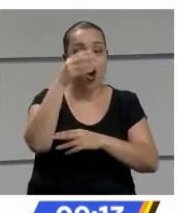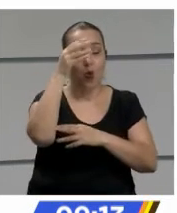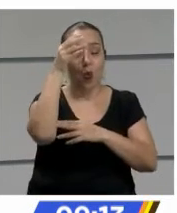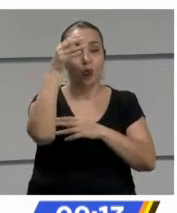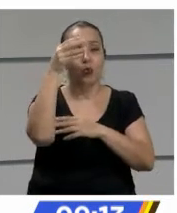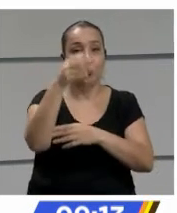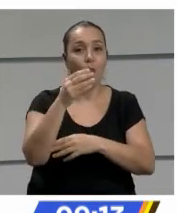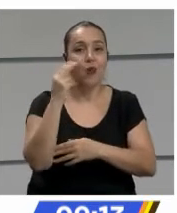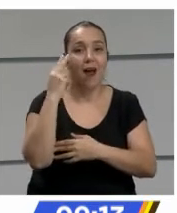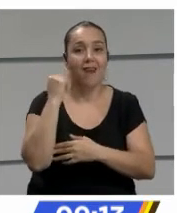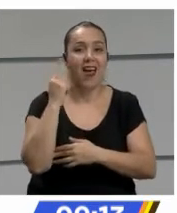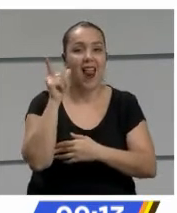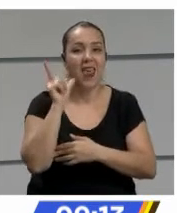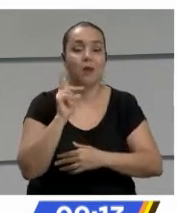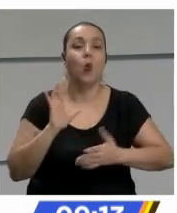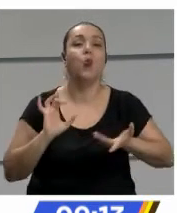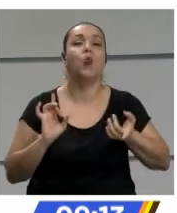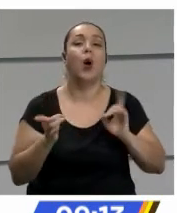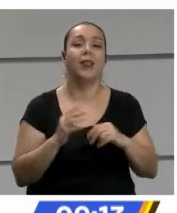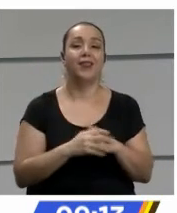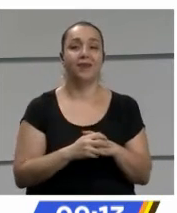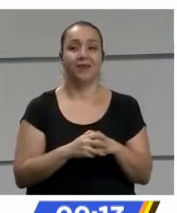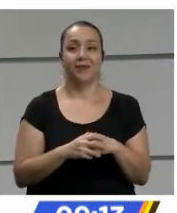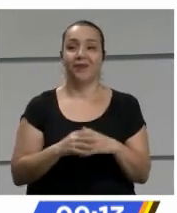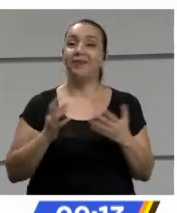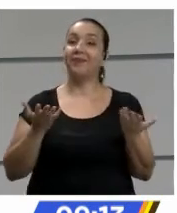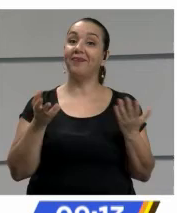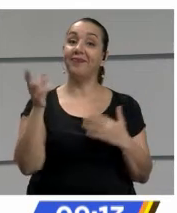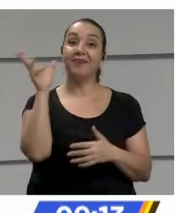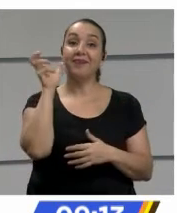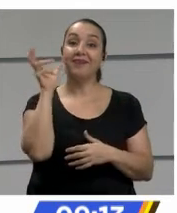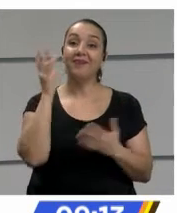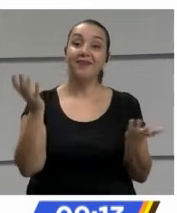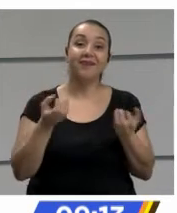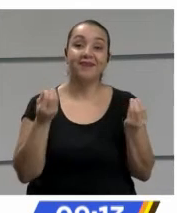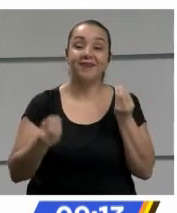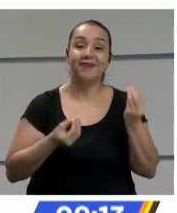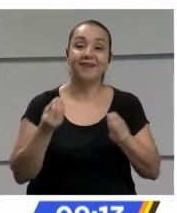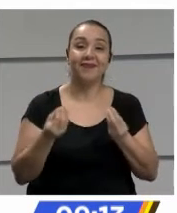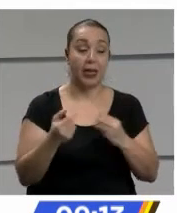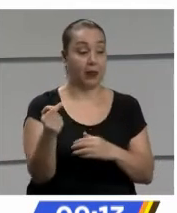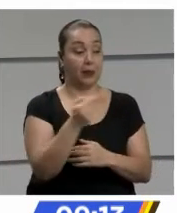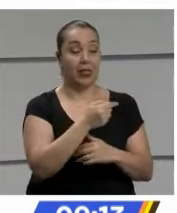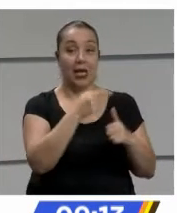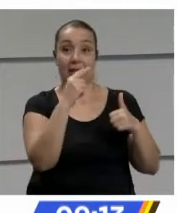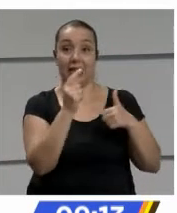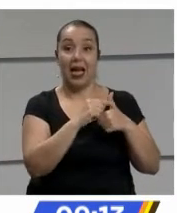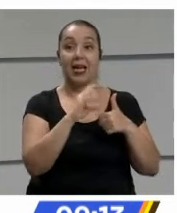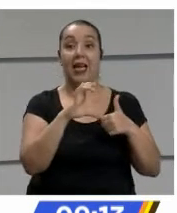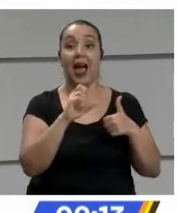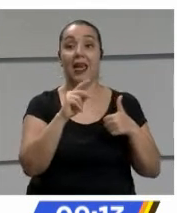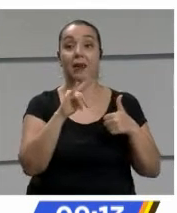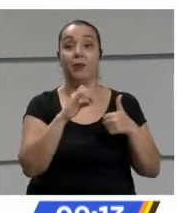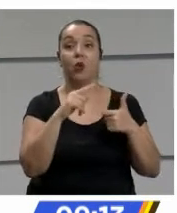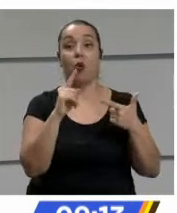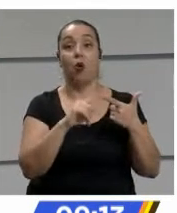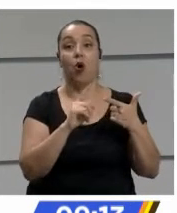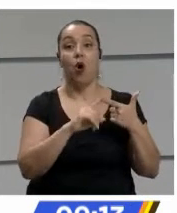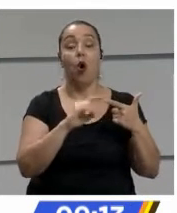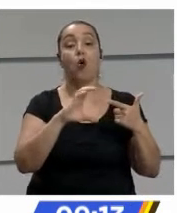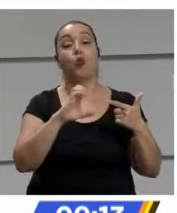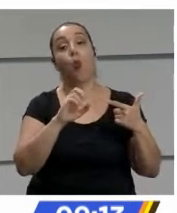cultura afrodescendiente? Súbele. Calipso, cumbia o